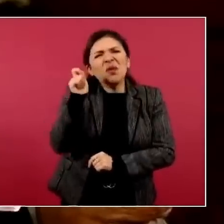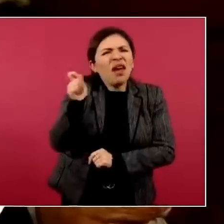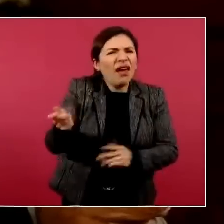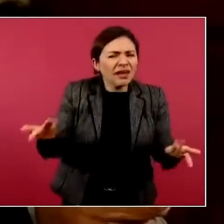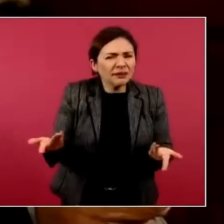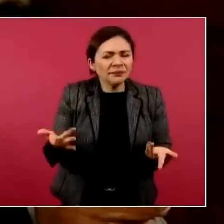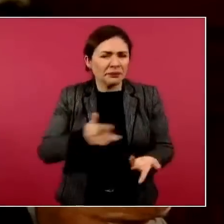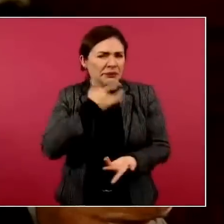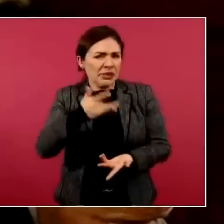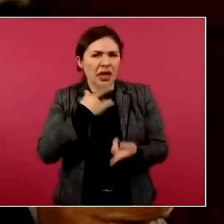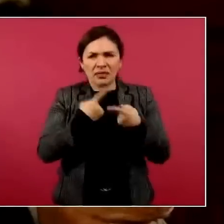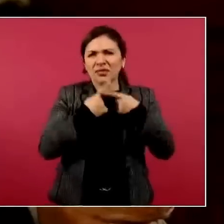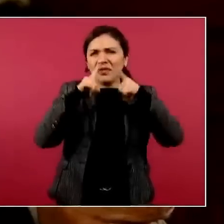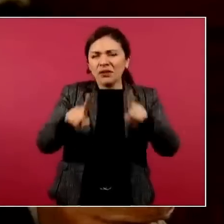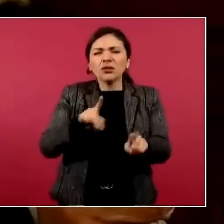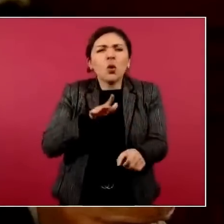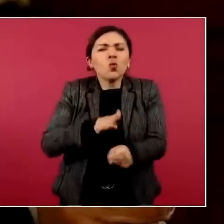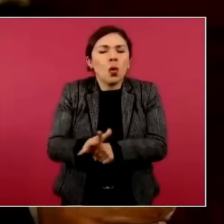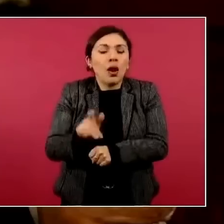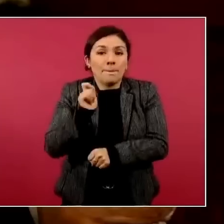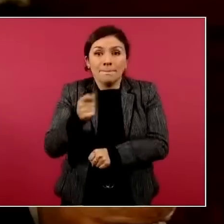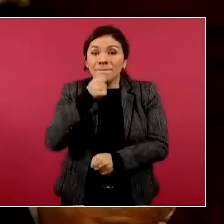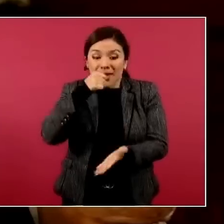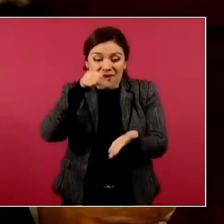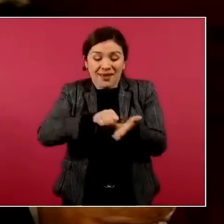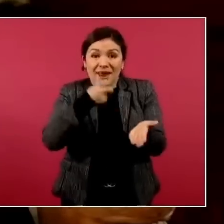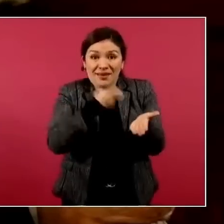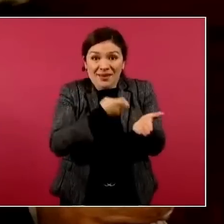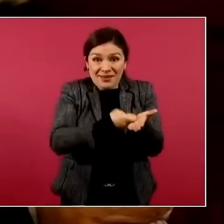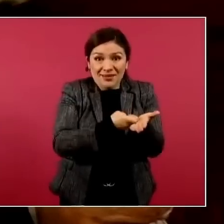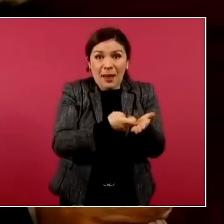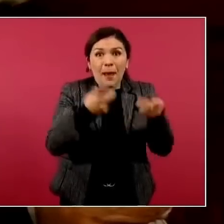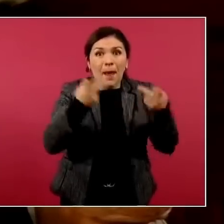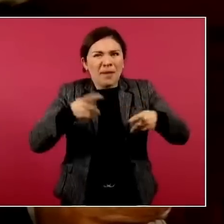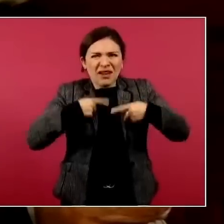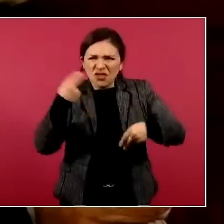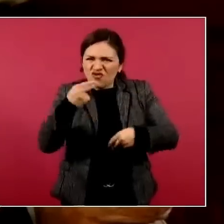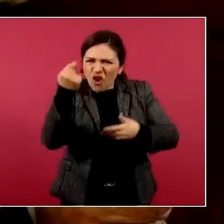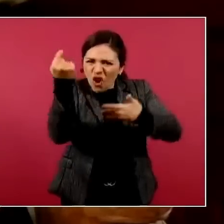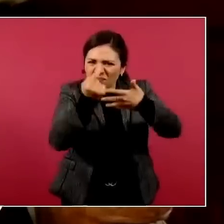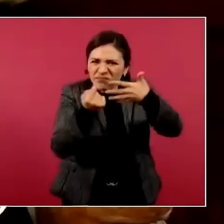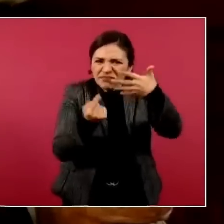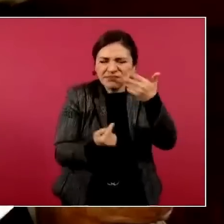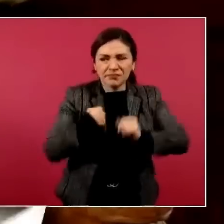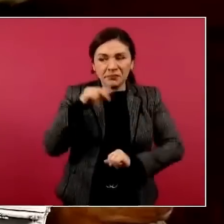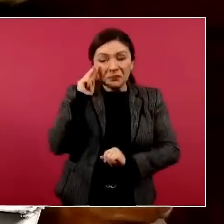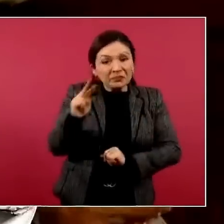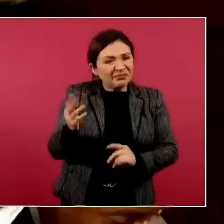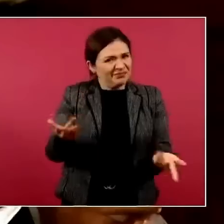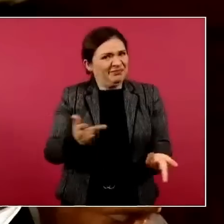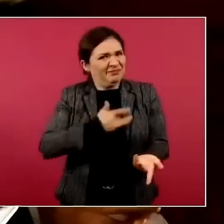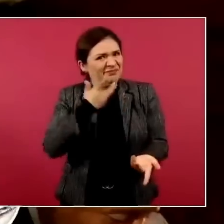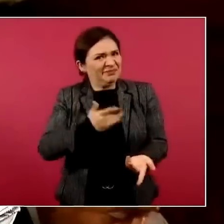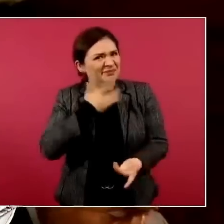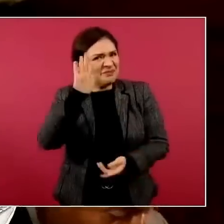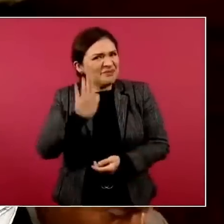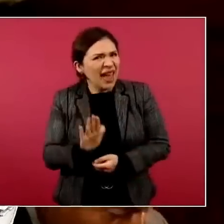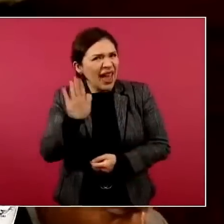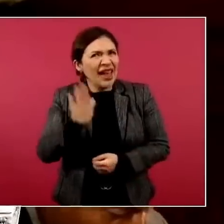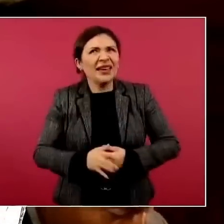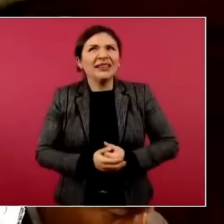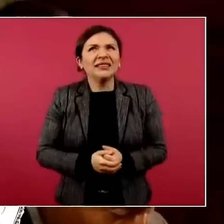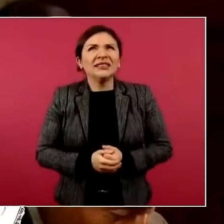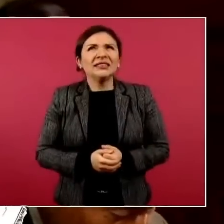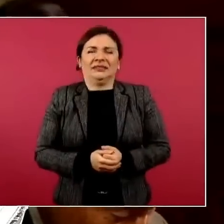qué diferencias obviamente puede haber de esta carta con estos personajes que a mí me da a que es